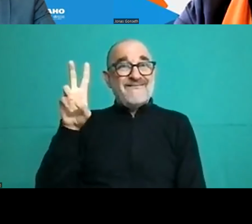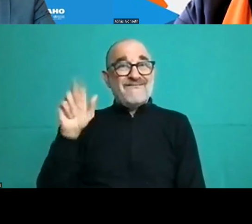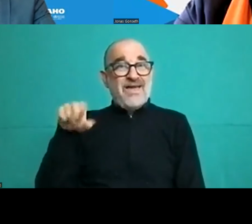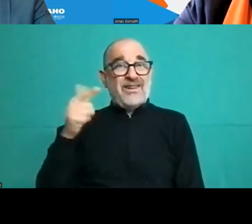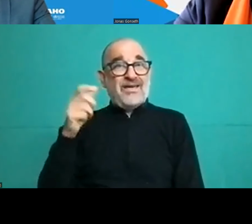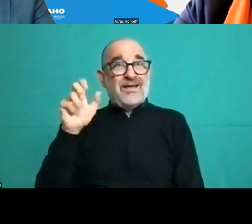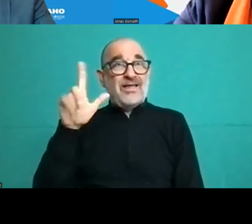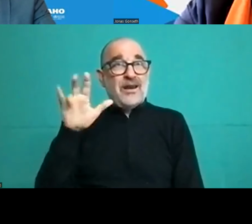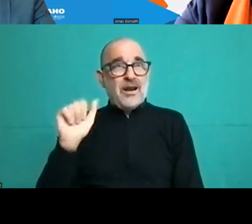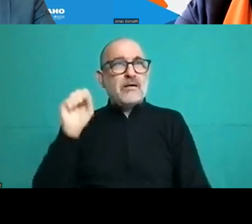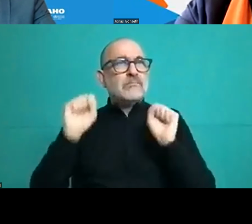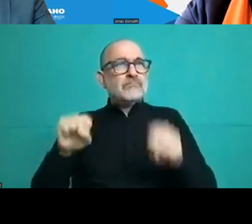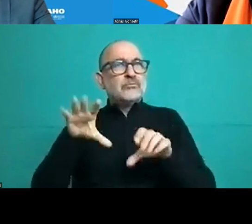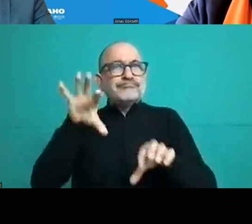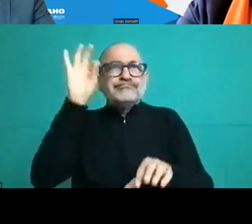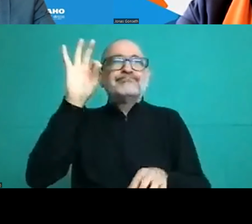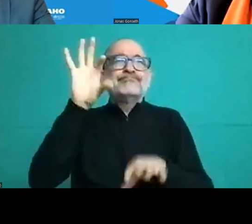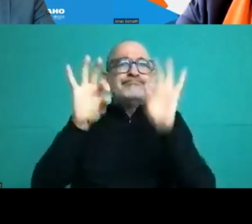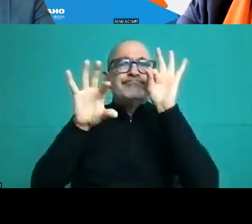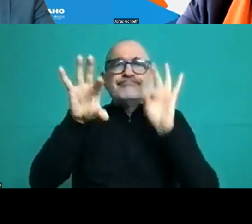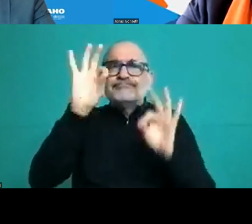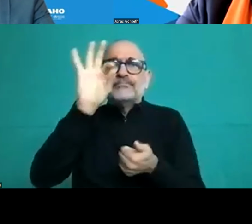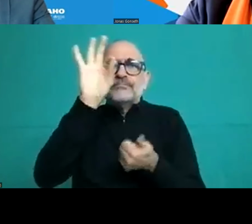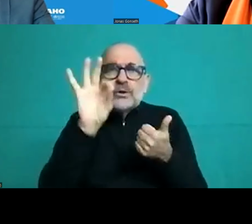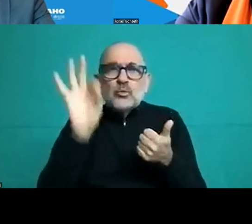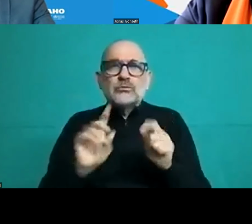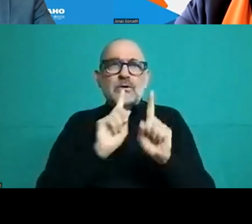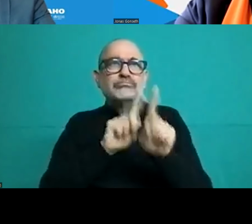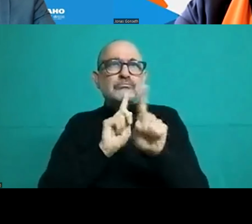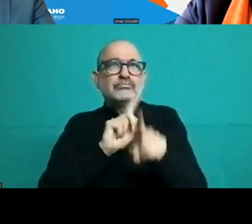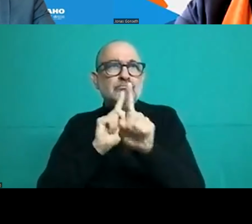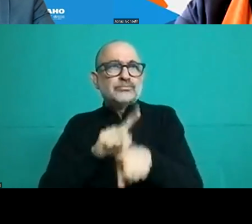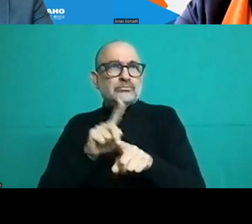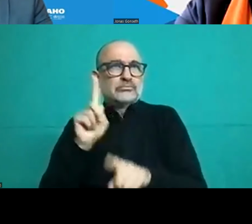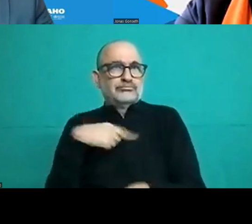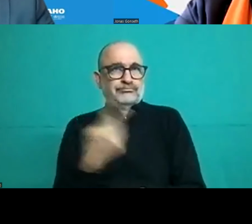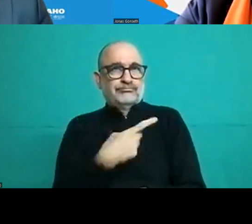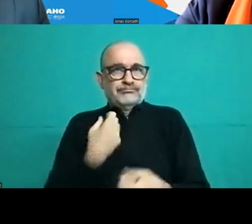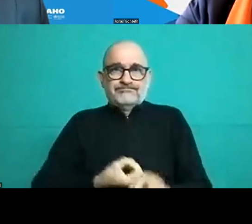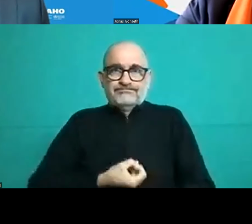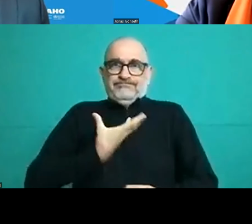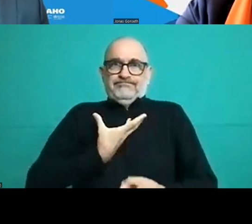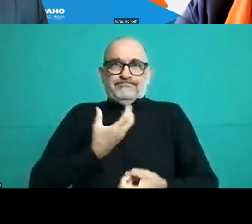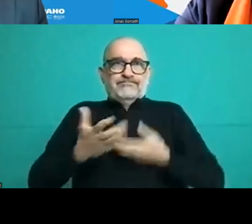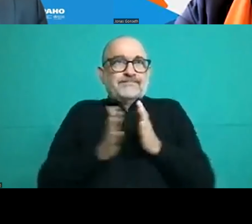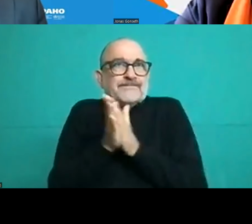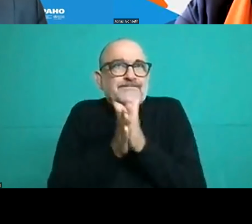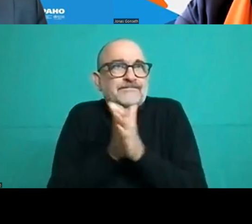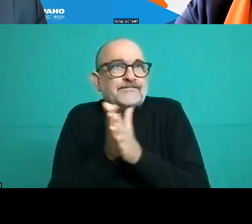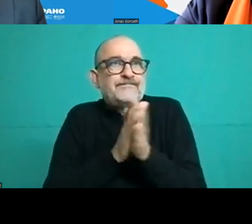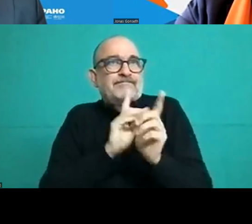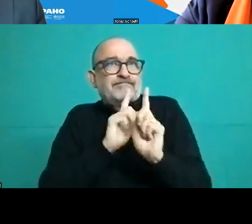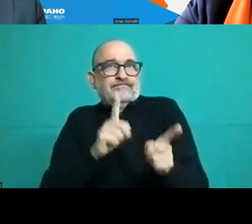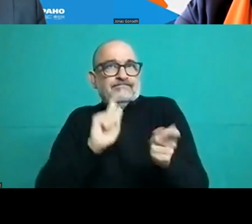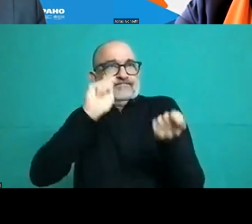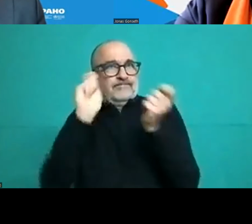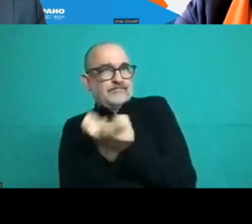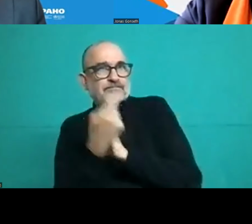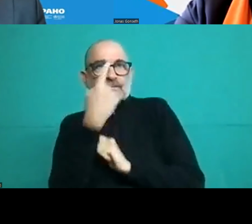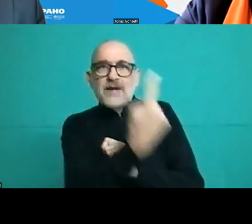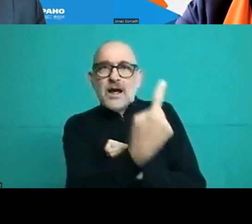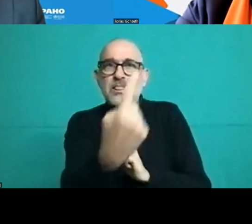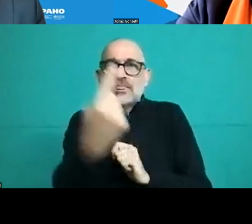a cada uno desde nuestro rol. Sin más, agradecería, Evangelina, que describas, que presentes brevemente un